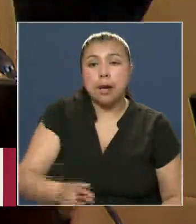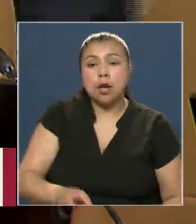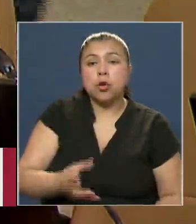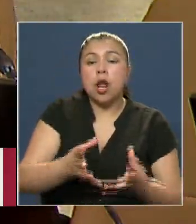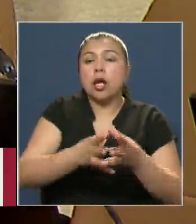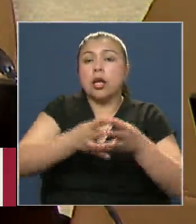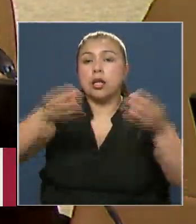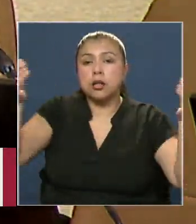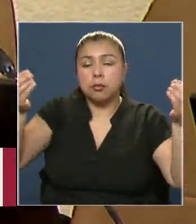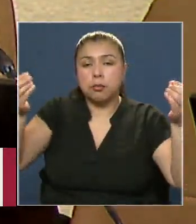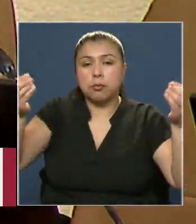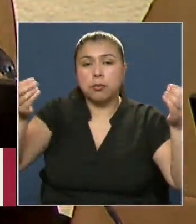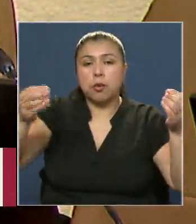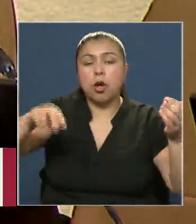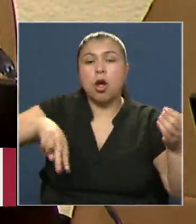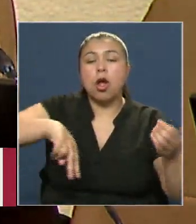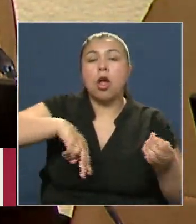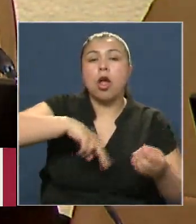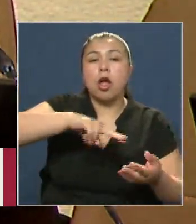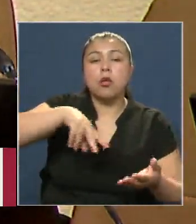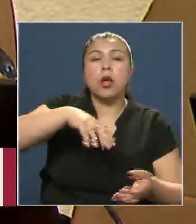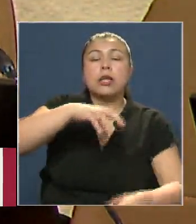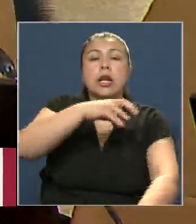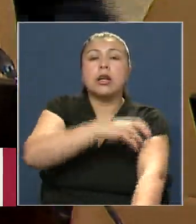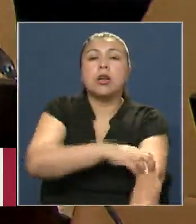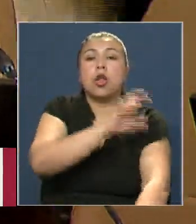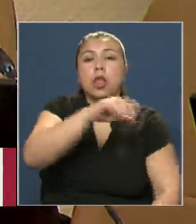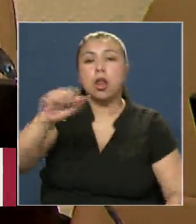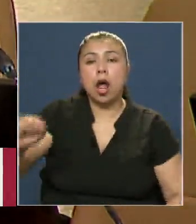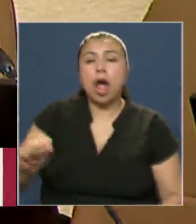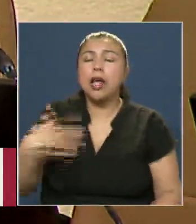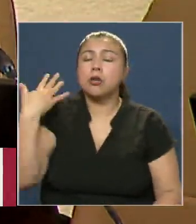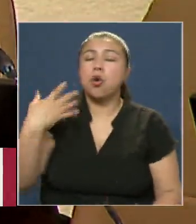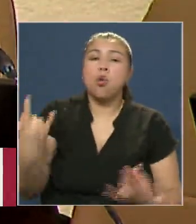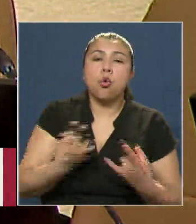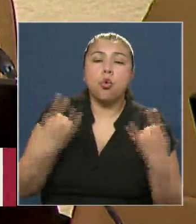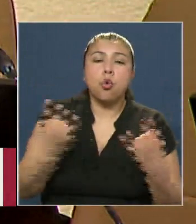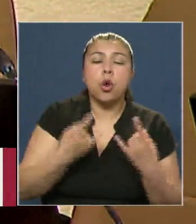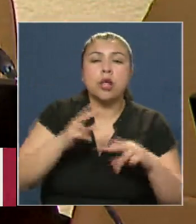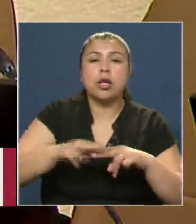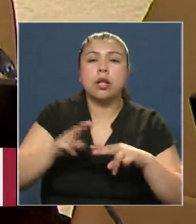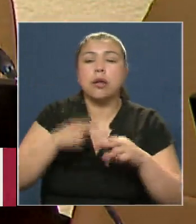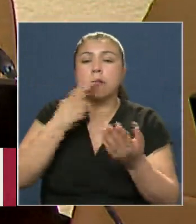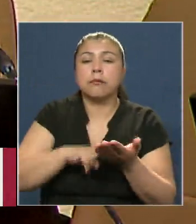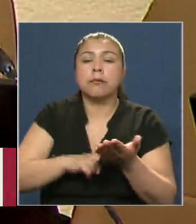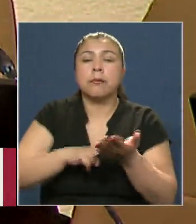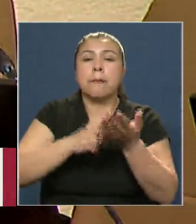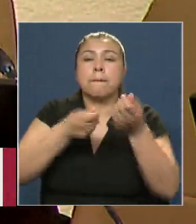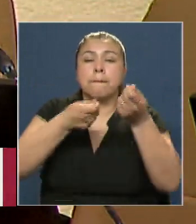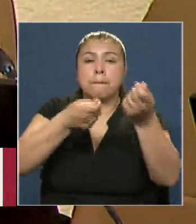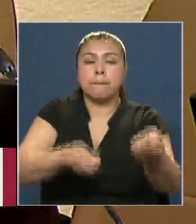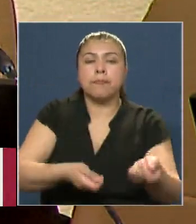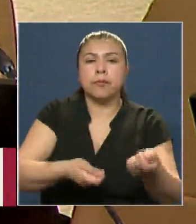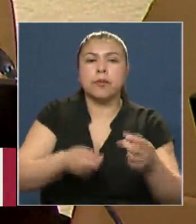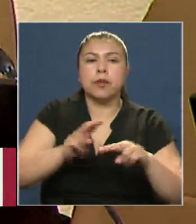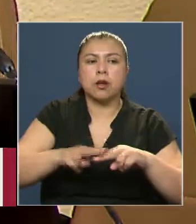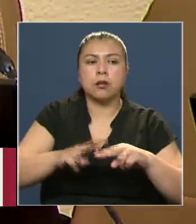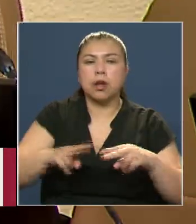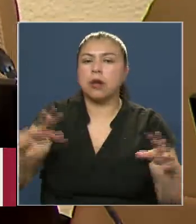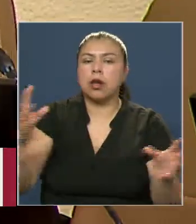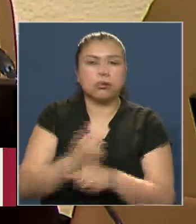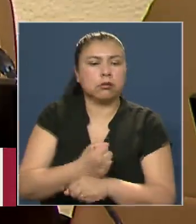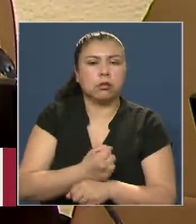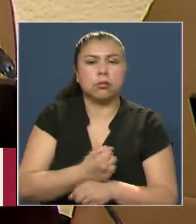desaparecida en nuestra región de Atacama. Es urgente que se haga esto y ojalá se oficie con la máxima urgencia, su señoría. He